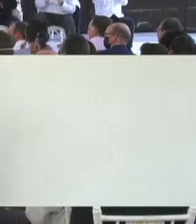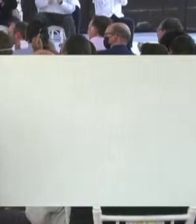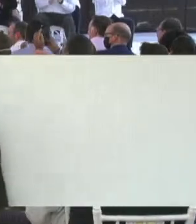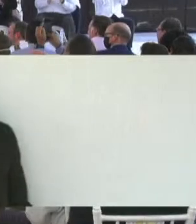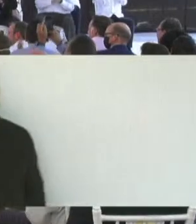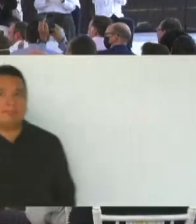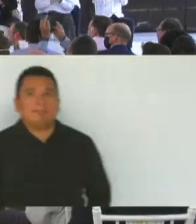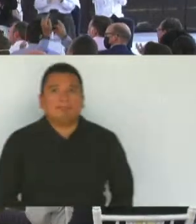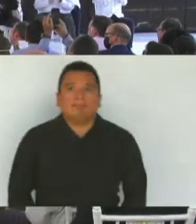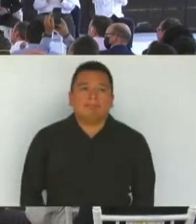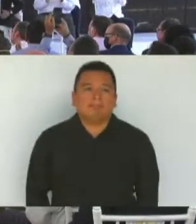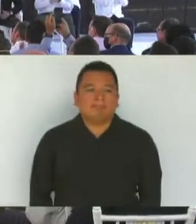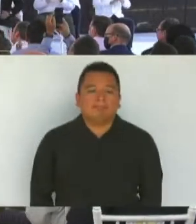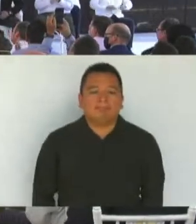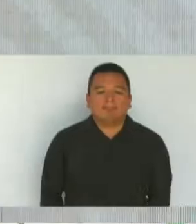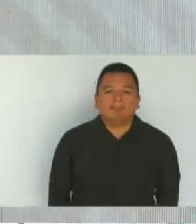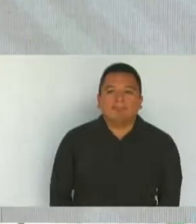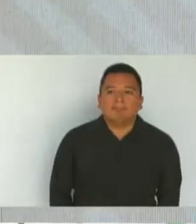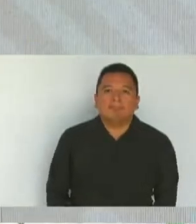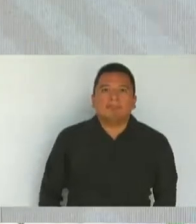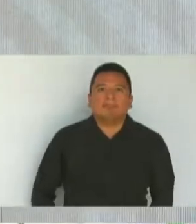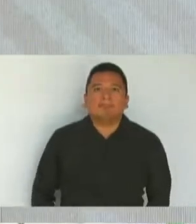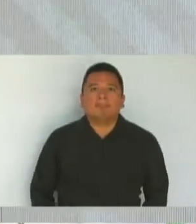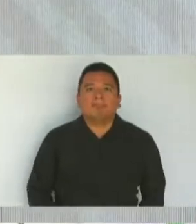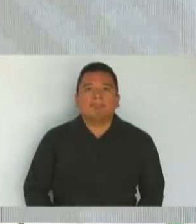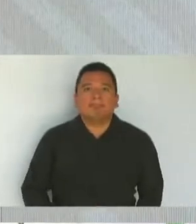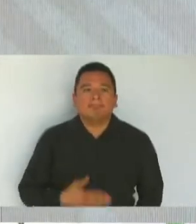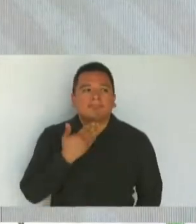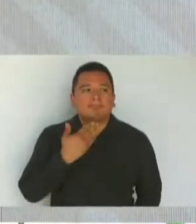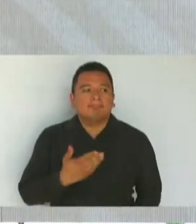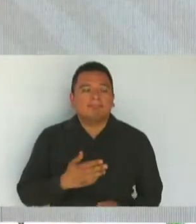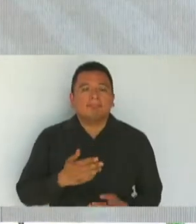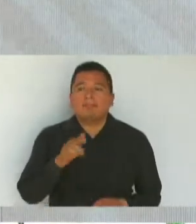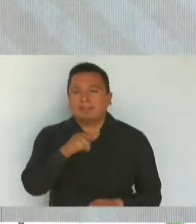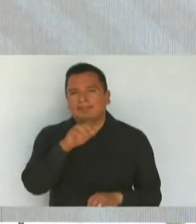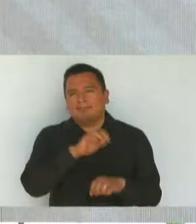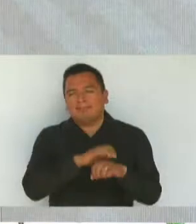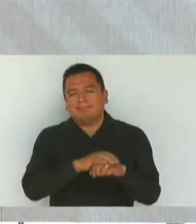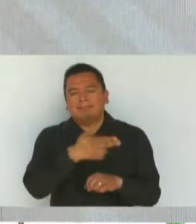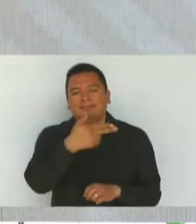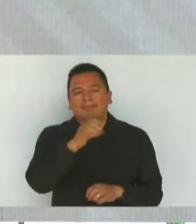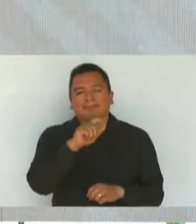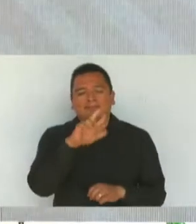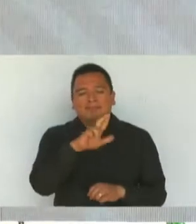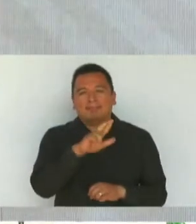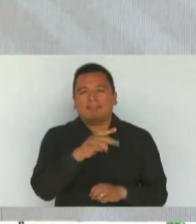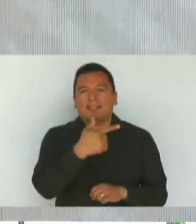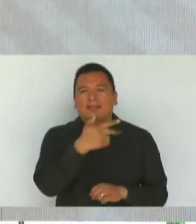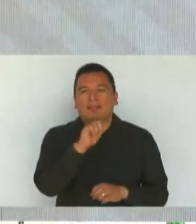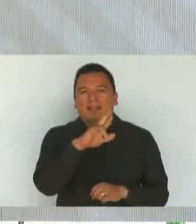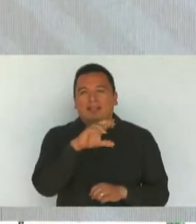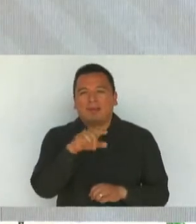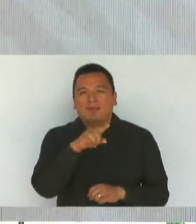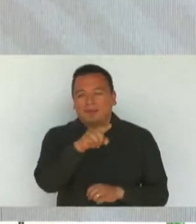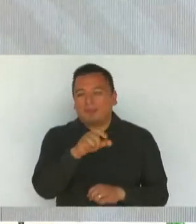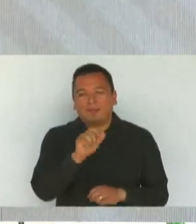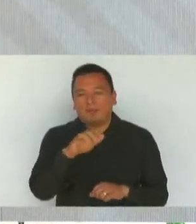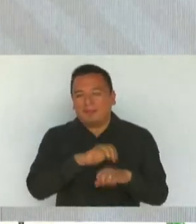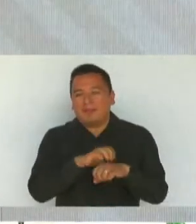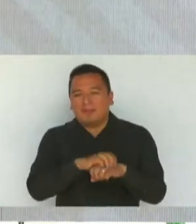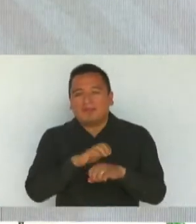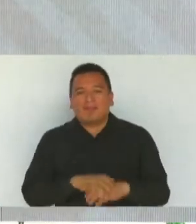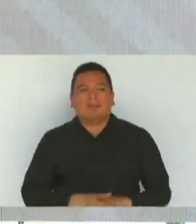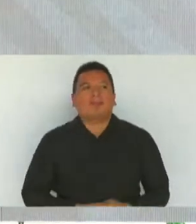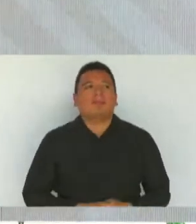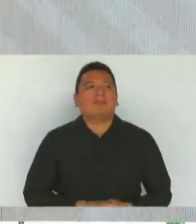Y lo recordaba yo hoy con un gran amigo, Héctor Guerrero, que está acá, que también es local, que juega de local y que